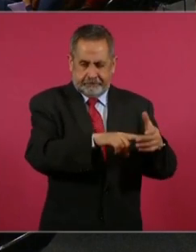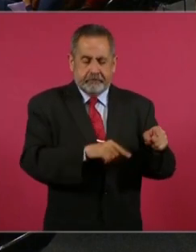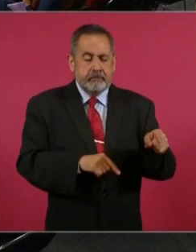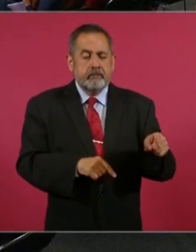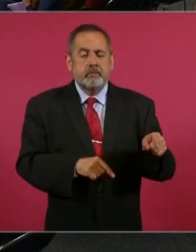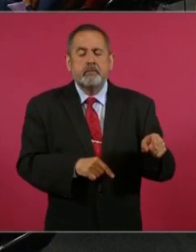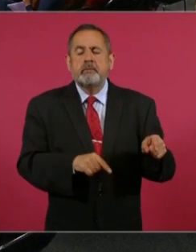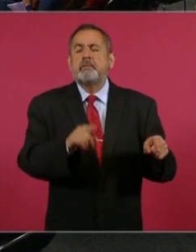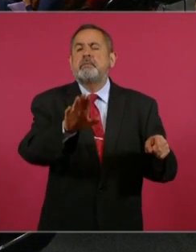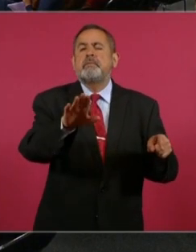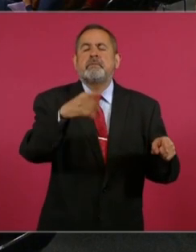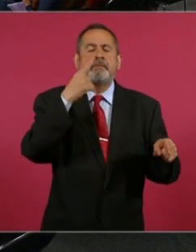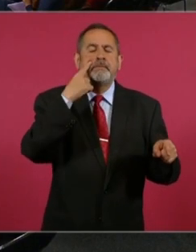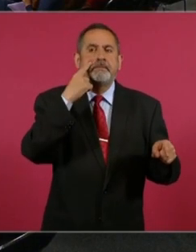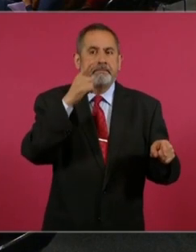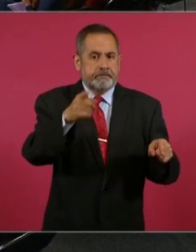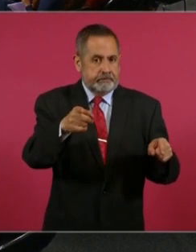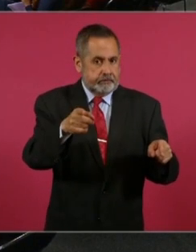Hubo una